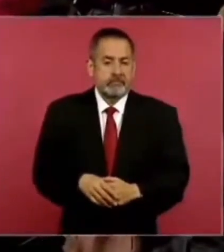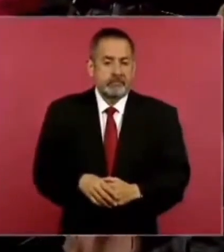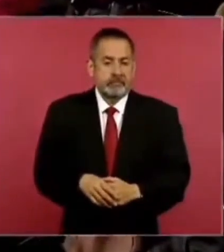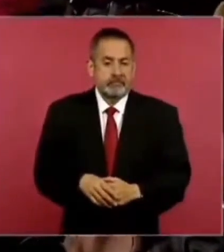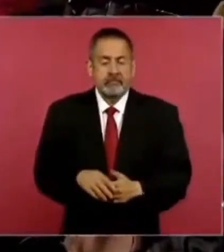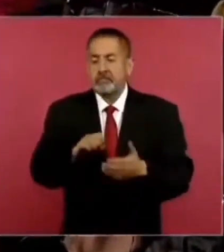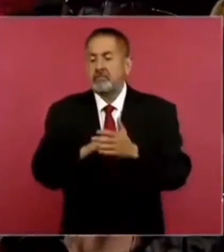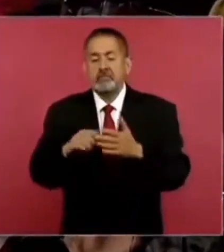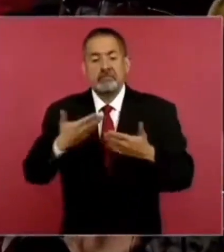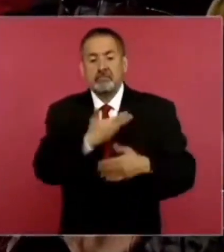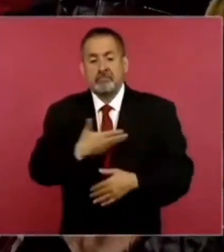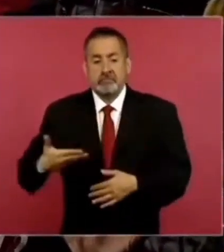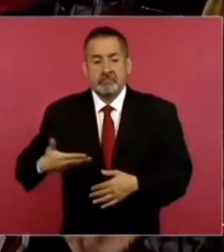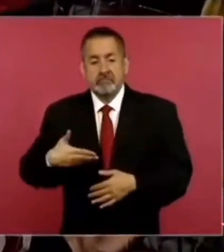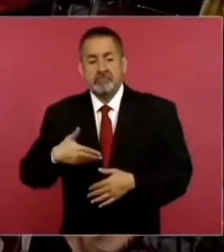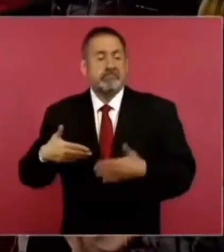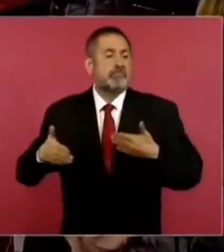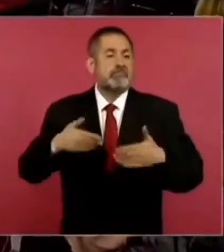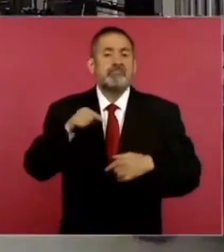Iba el presidente a algún lado y